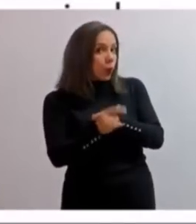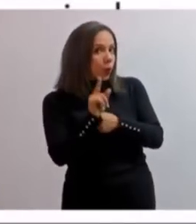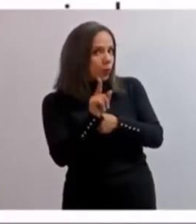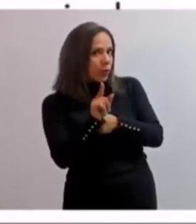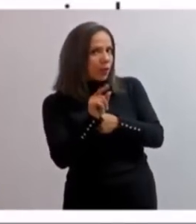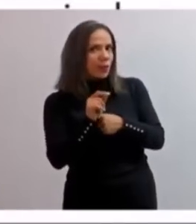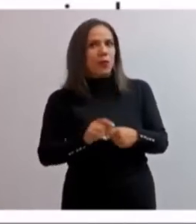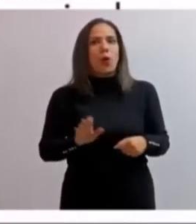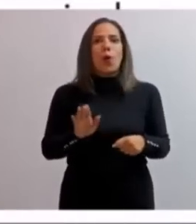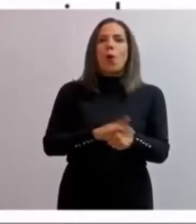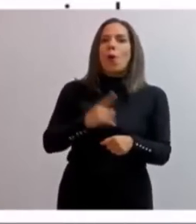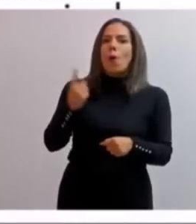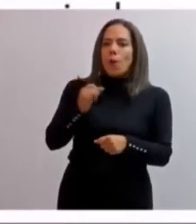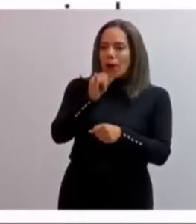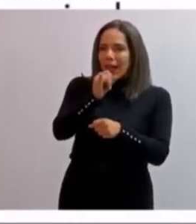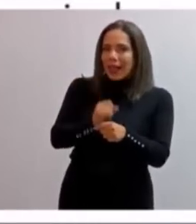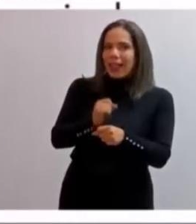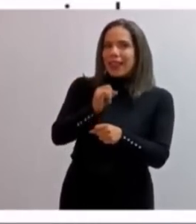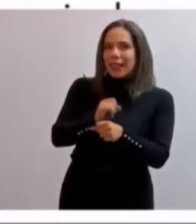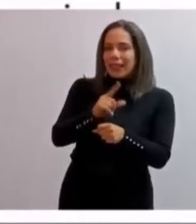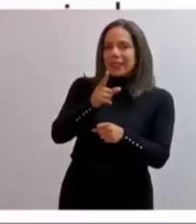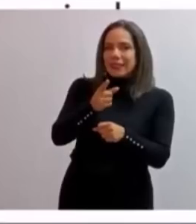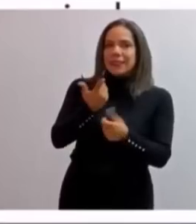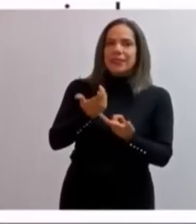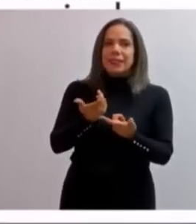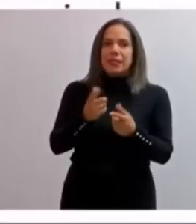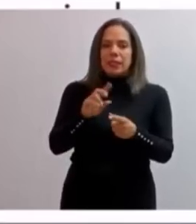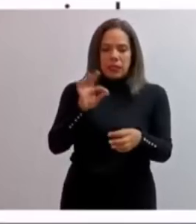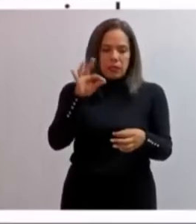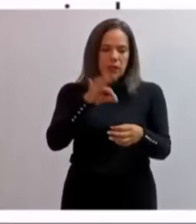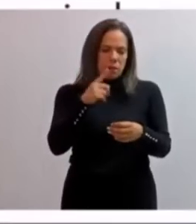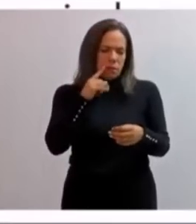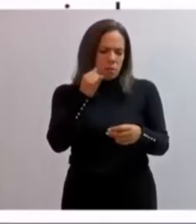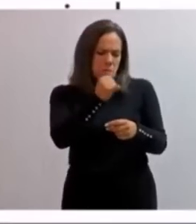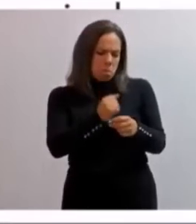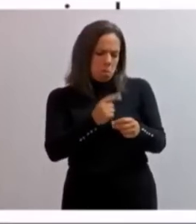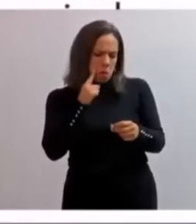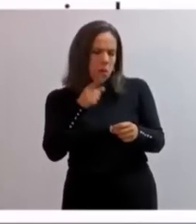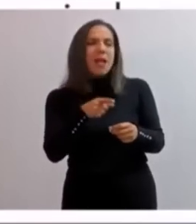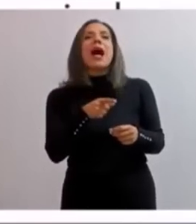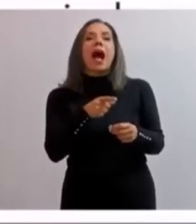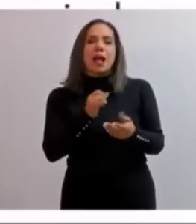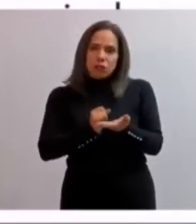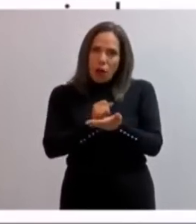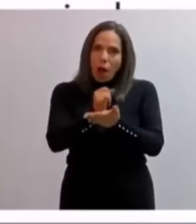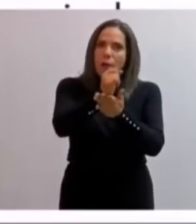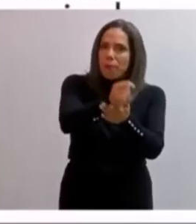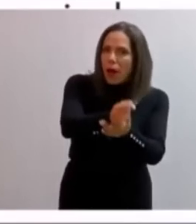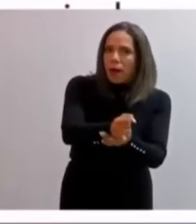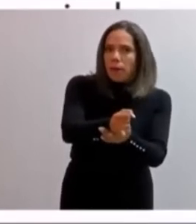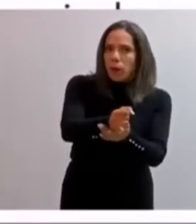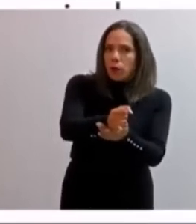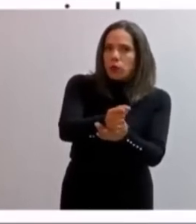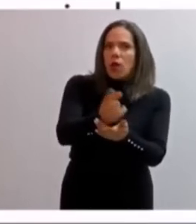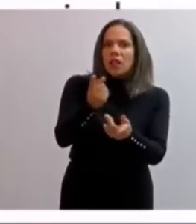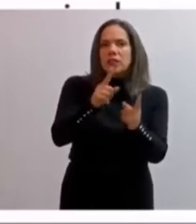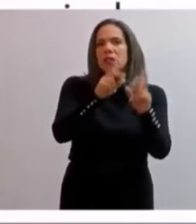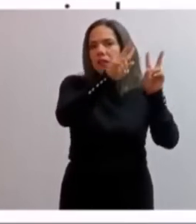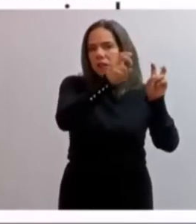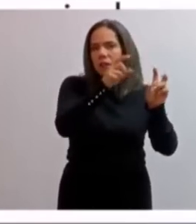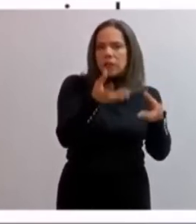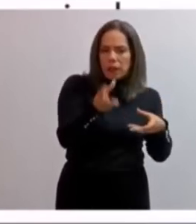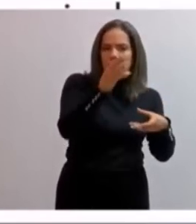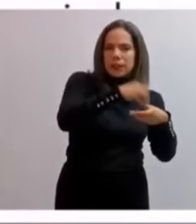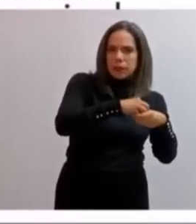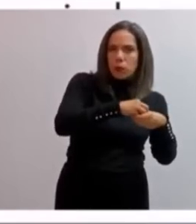educativo decide a través de la deliberación incluir o excluir diferentes temas